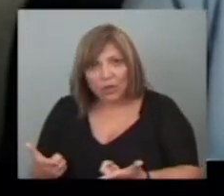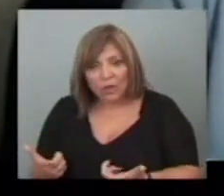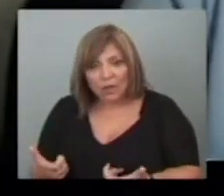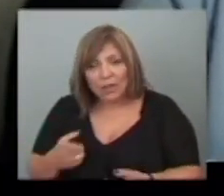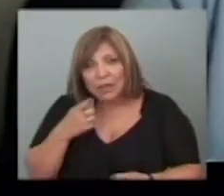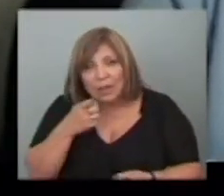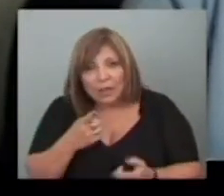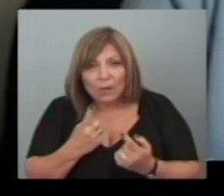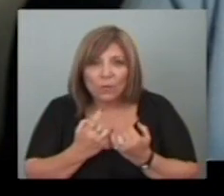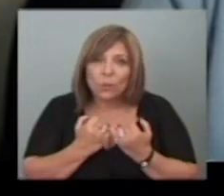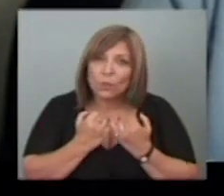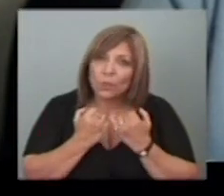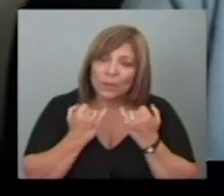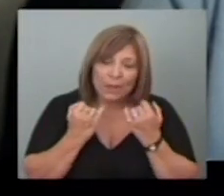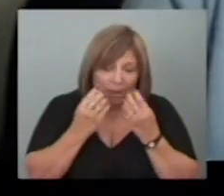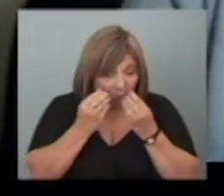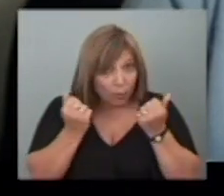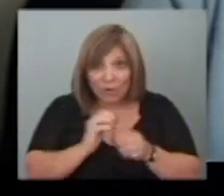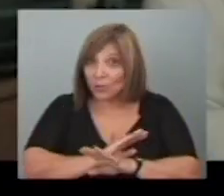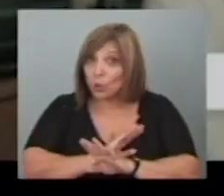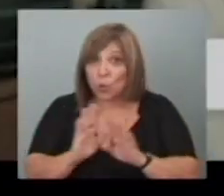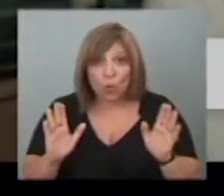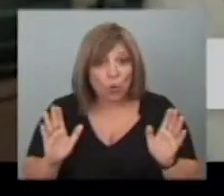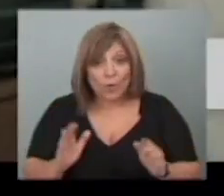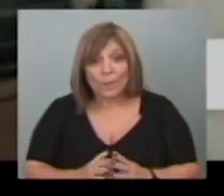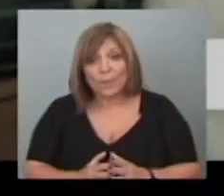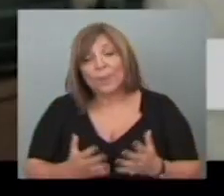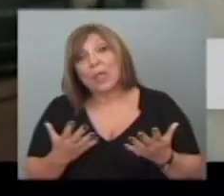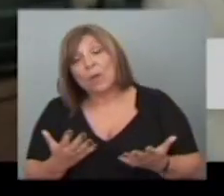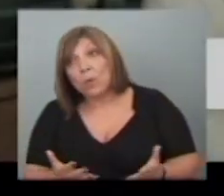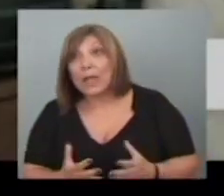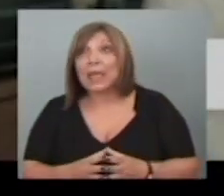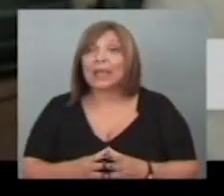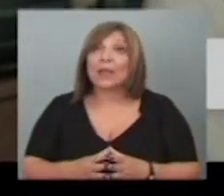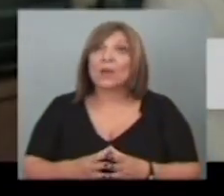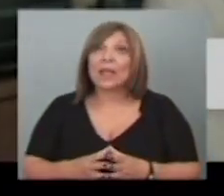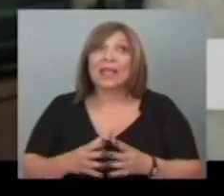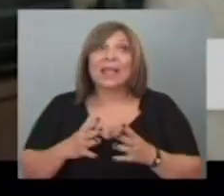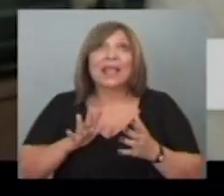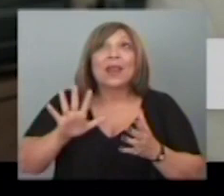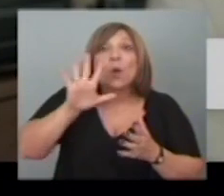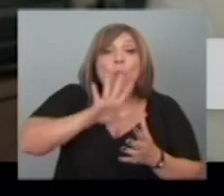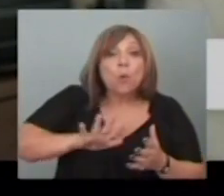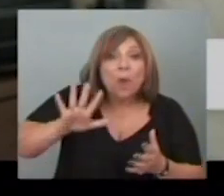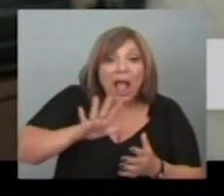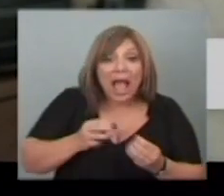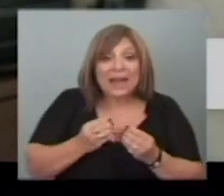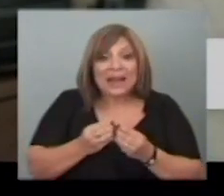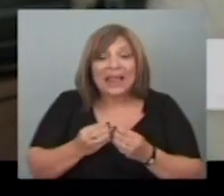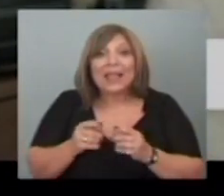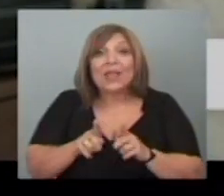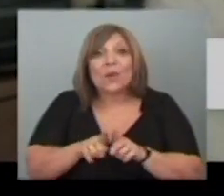Ese fue un día que no me olvido más. Bueno, desde el punto de vista demográfico también es